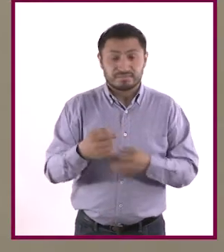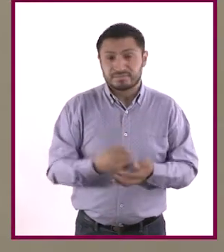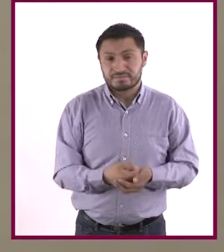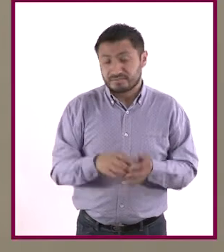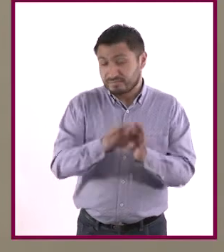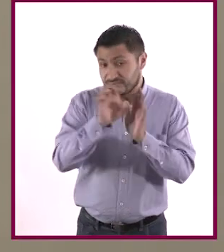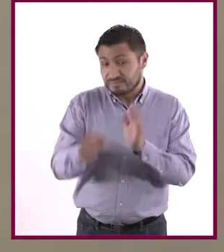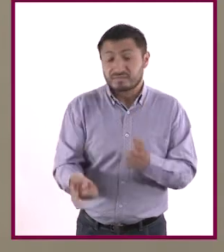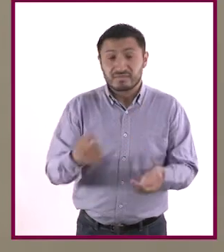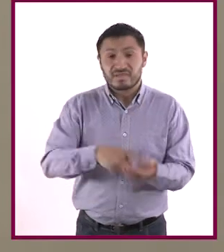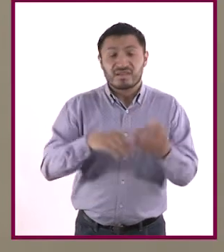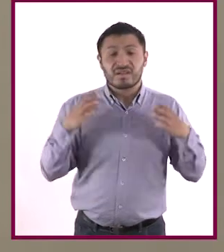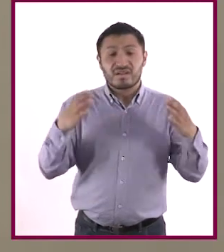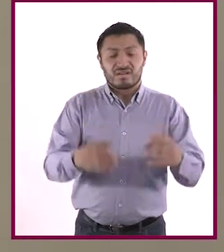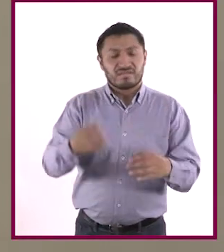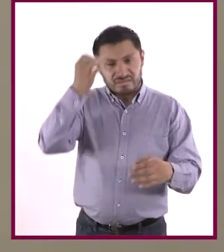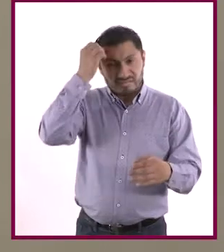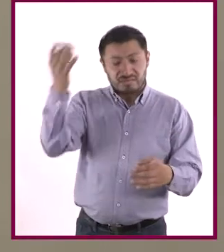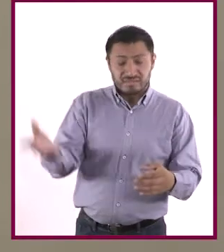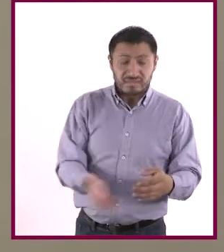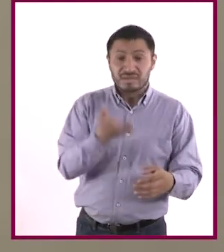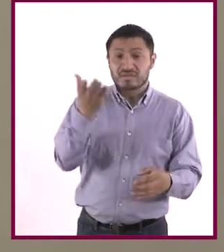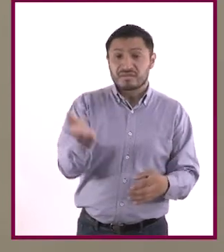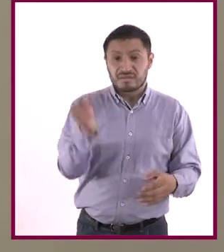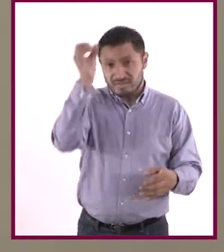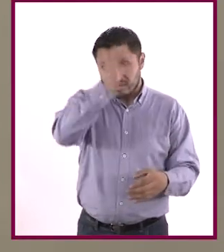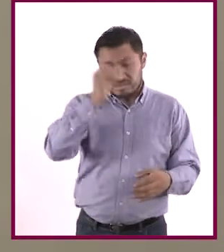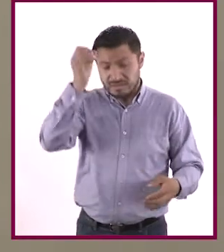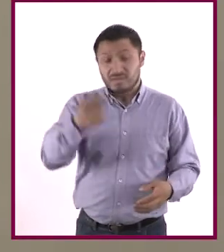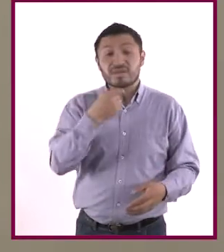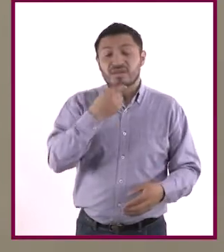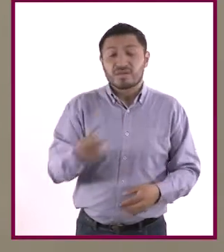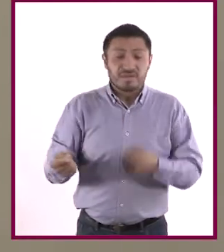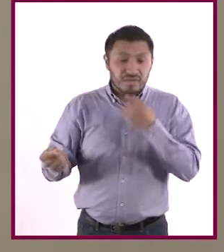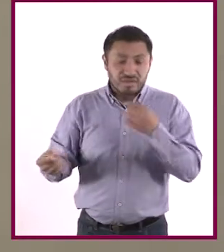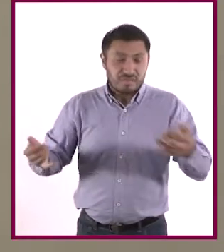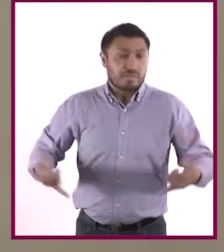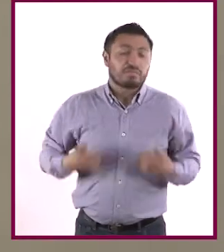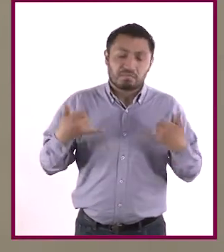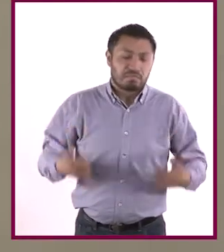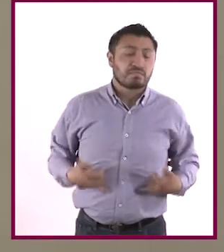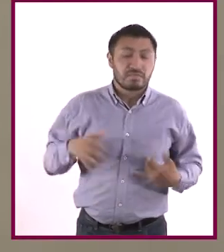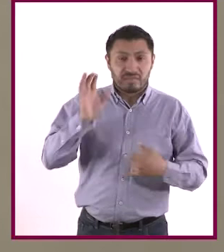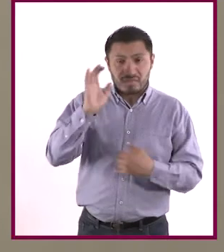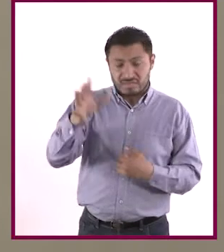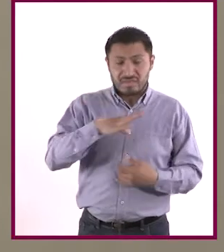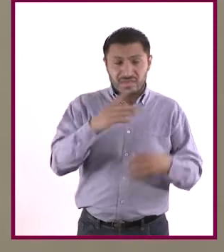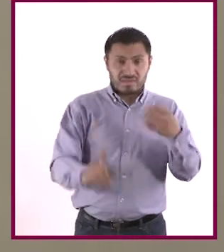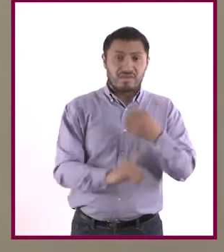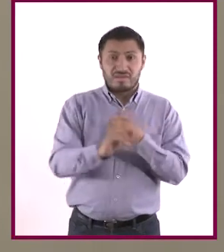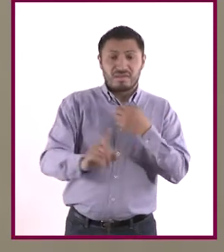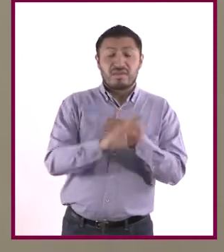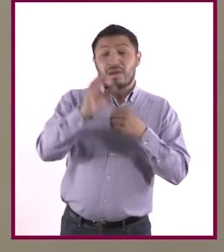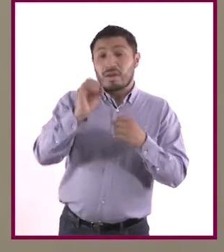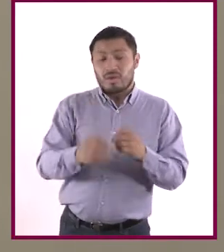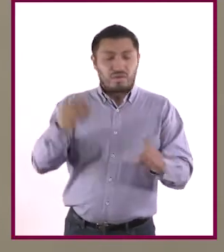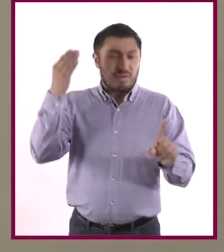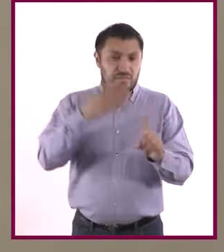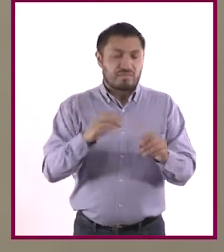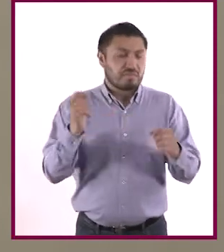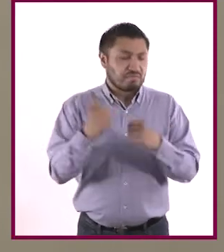a las comunidades se les olvide pedir y escuchar la opinión de las y los adolescentes cuando se enfrentan a un problema o desafío